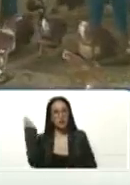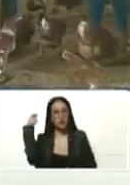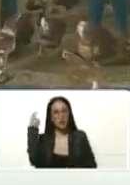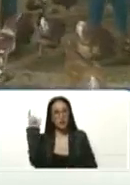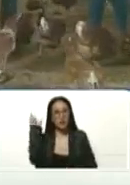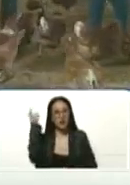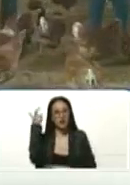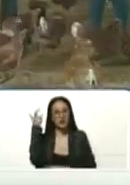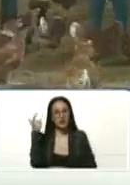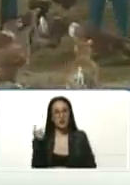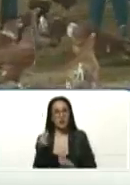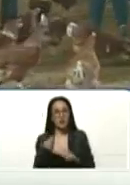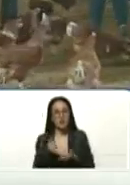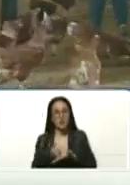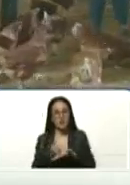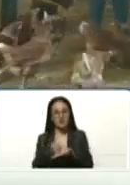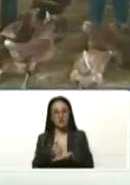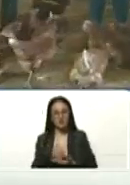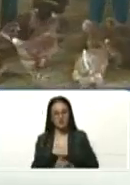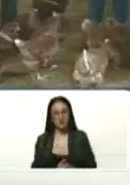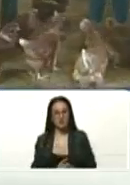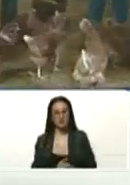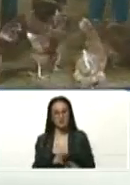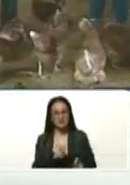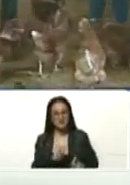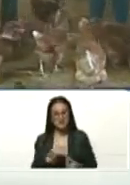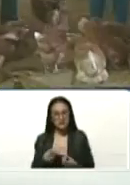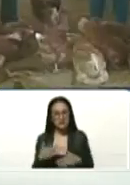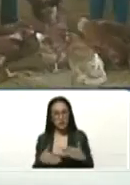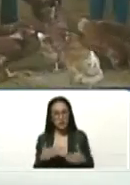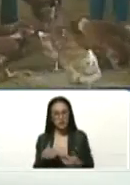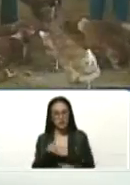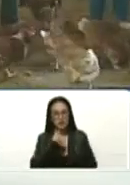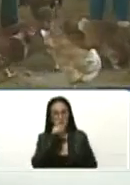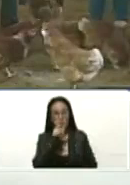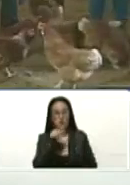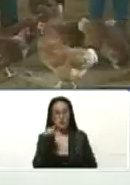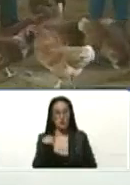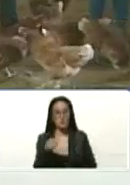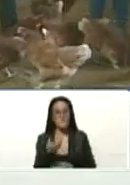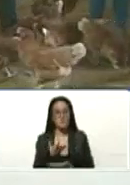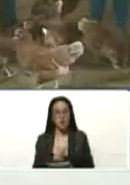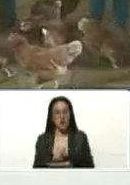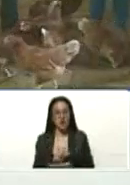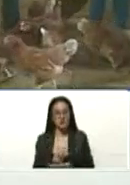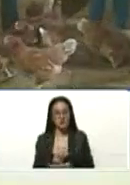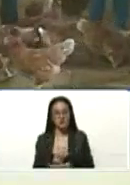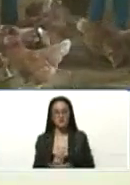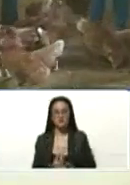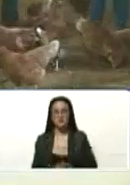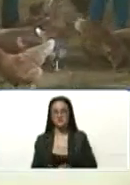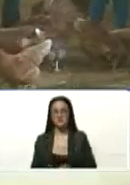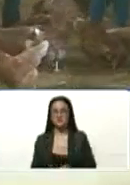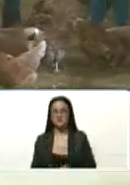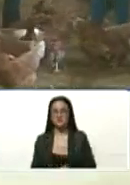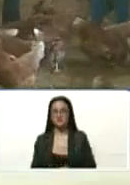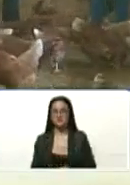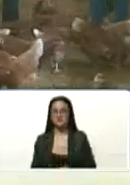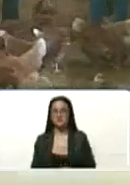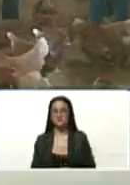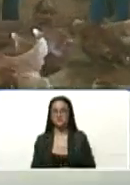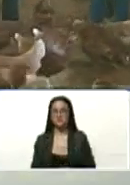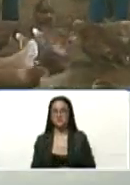cómo puedes ayudar a Ernesto a activar la producción avícola aquí también en Monagas. Por favor, Ernesto. Bueno,